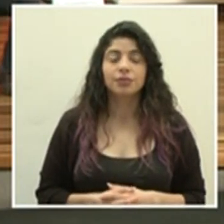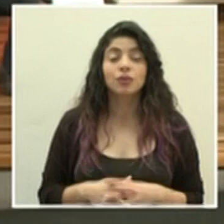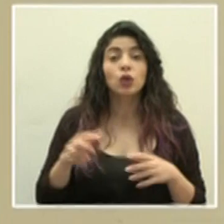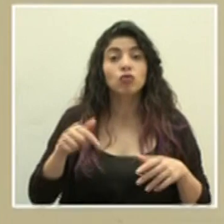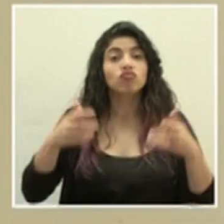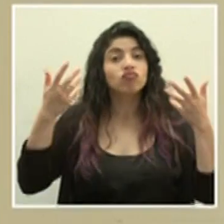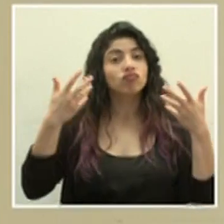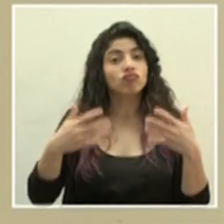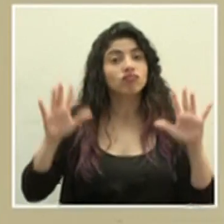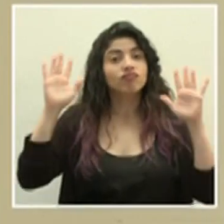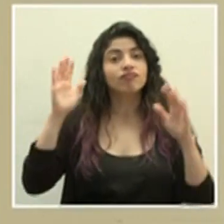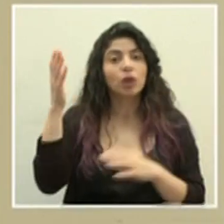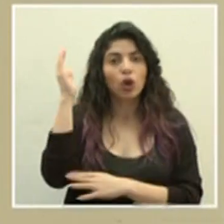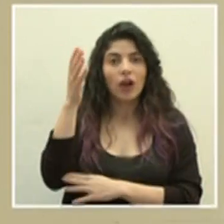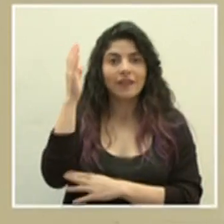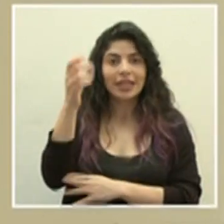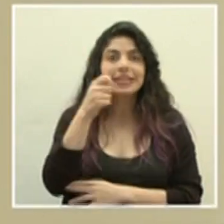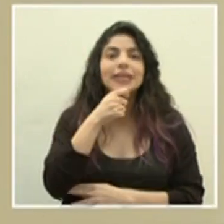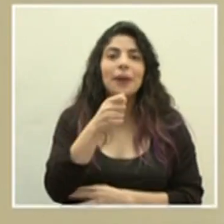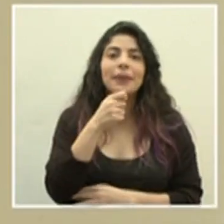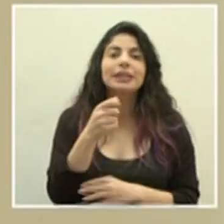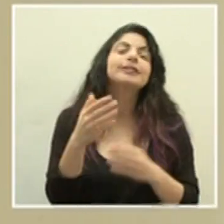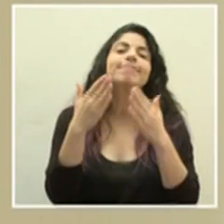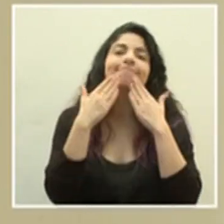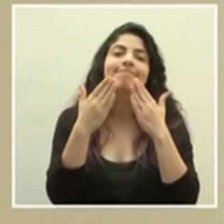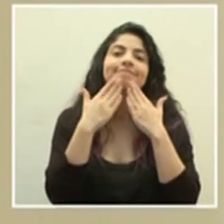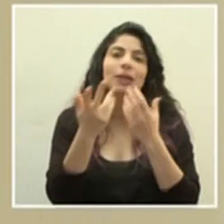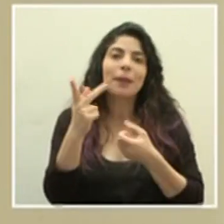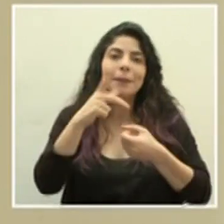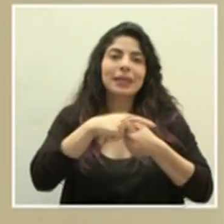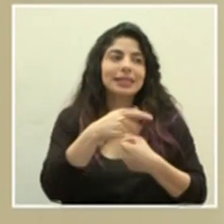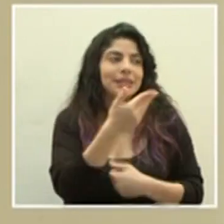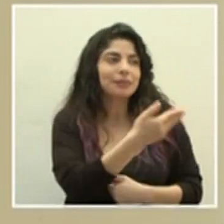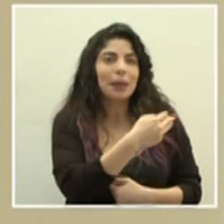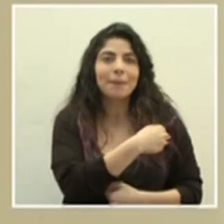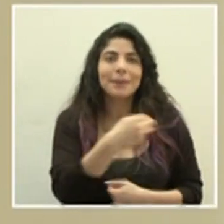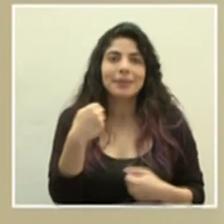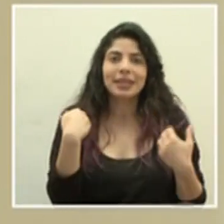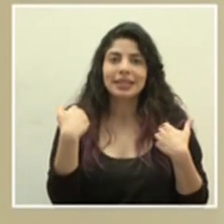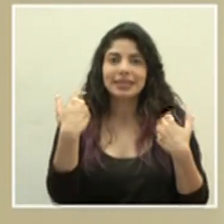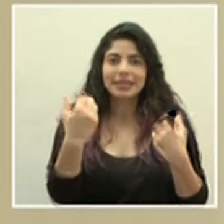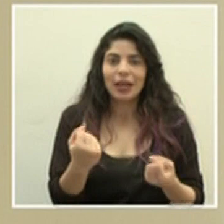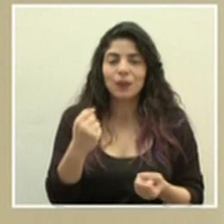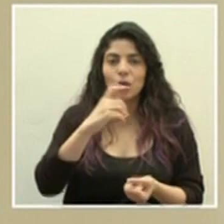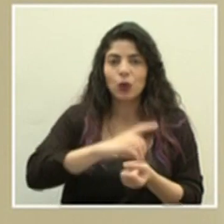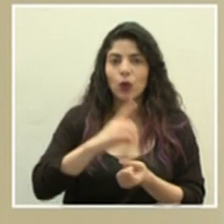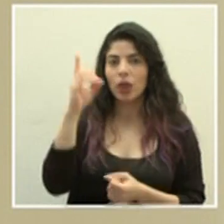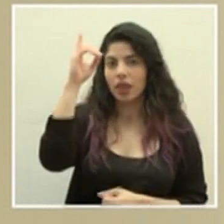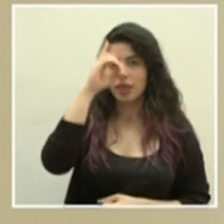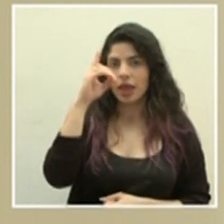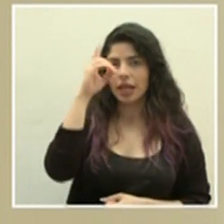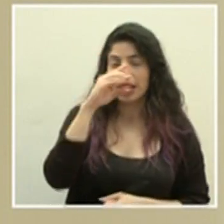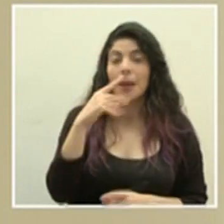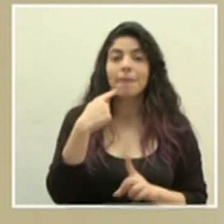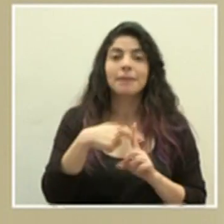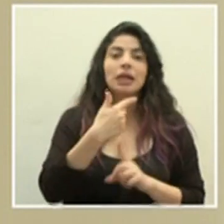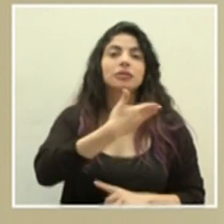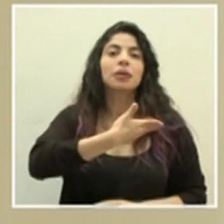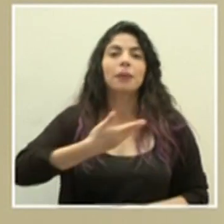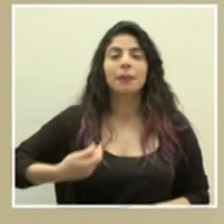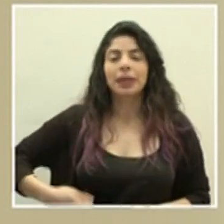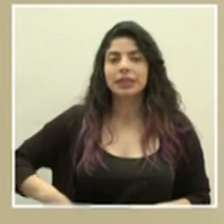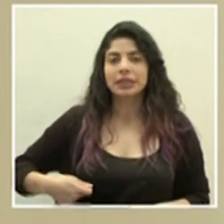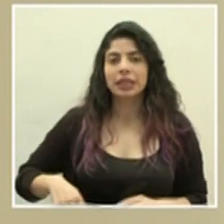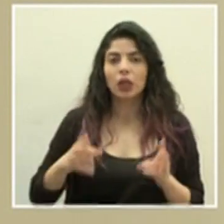Damos por concluida esta conferencia de prensa, agradeciendo la participación del ministro de Salud, el doctor Daniel Salas, y del